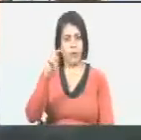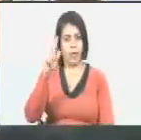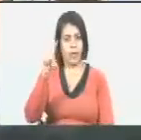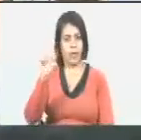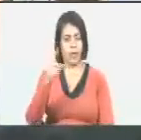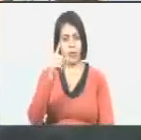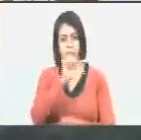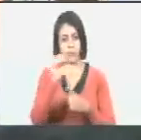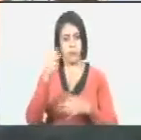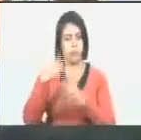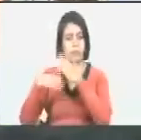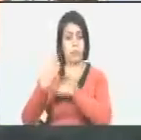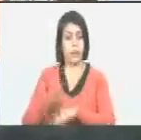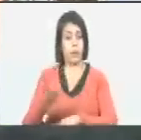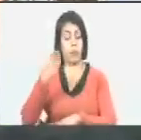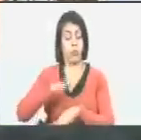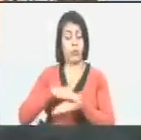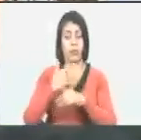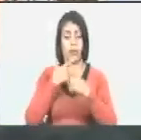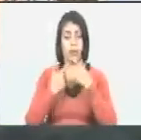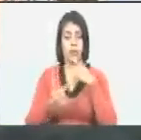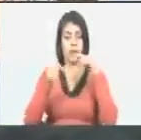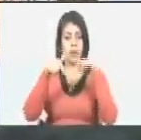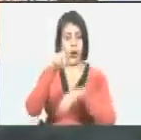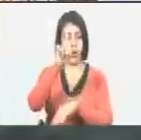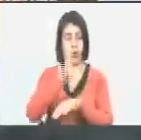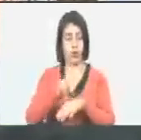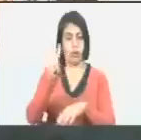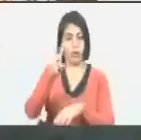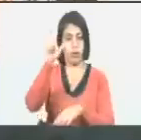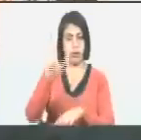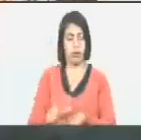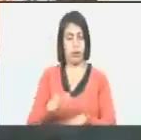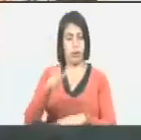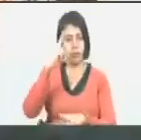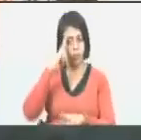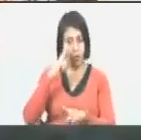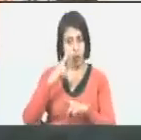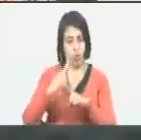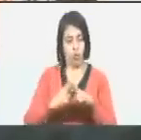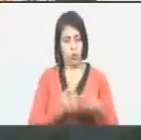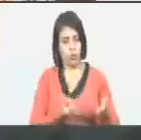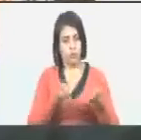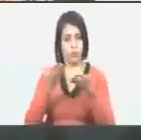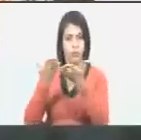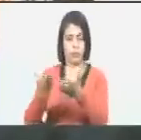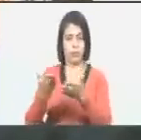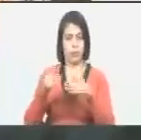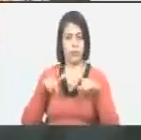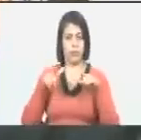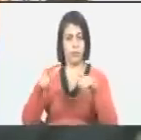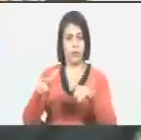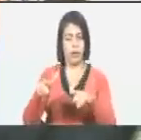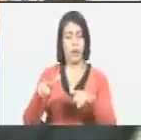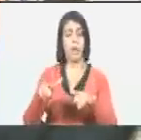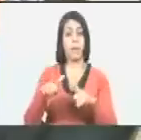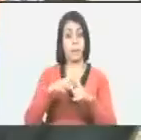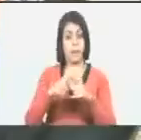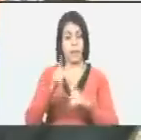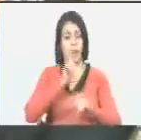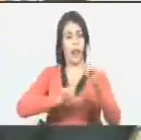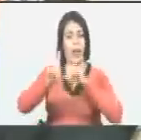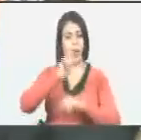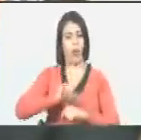semana. Es importante señalar que es el único venezolano que ha recibido este máximo reconocimiento de la lengua castellana.